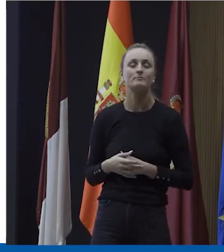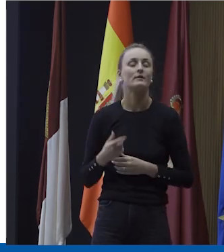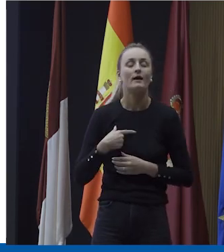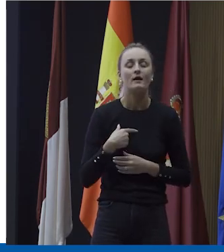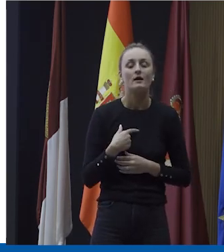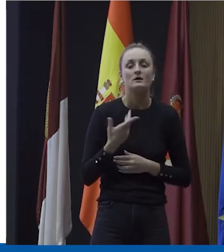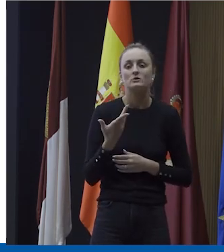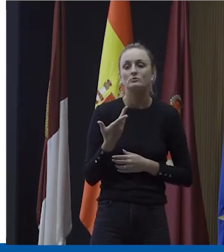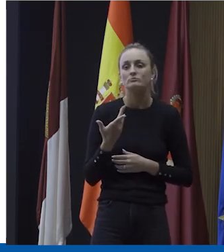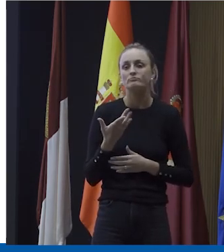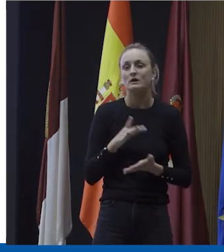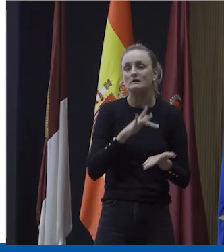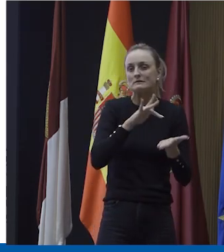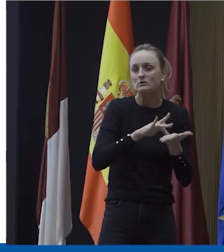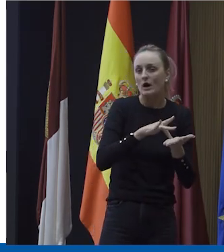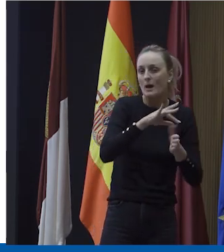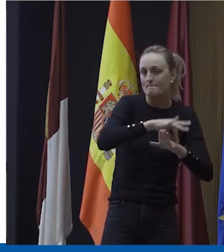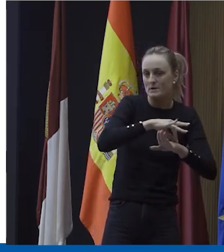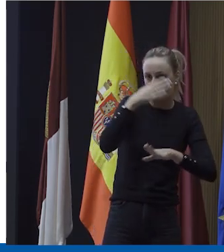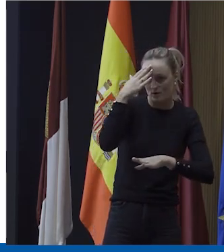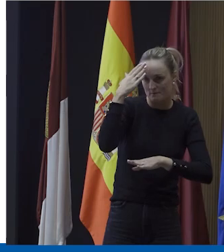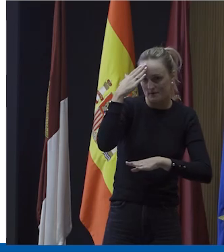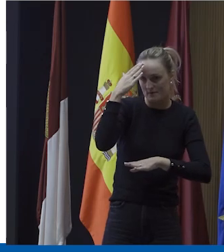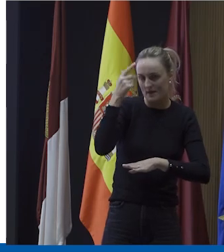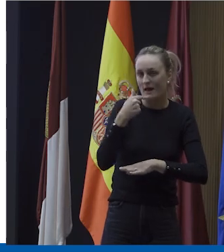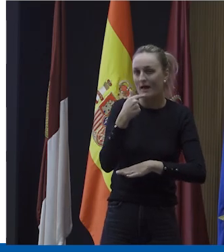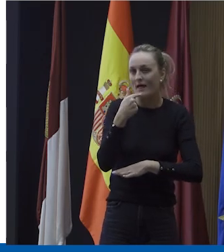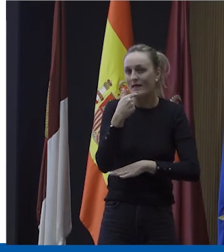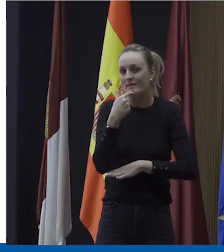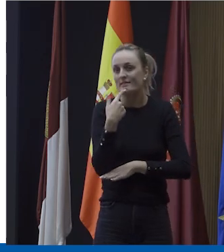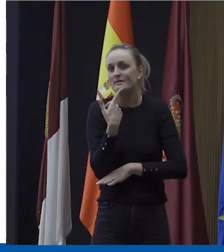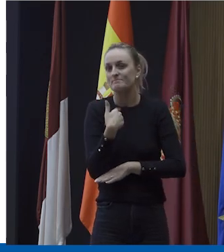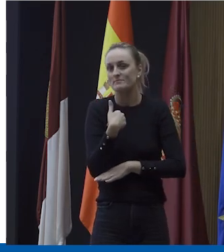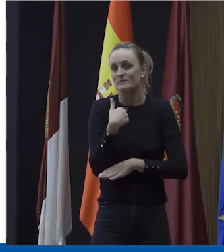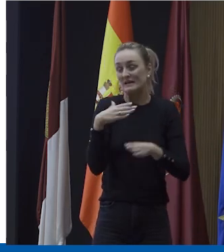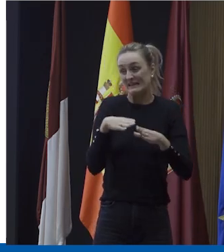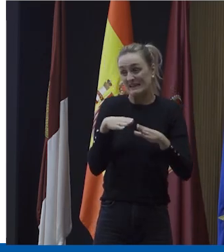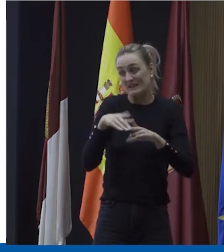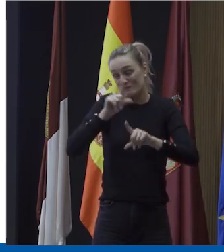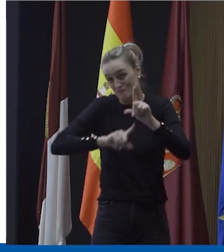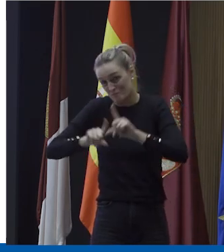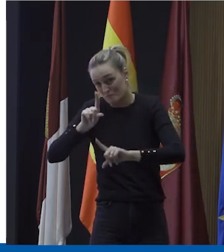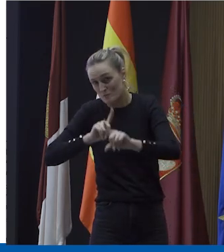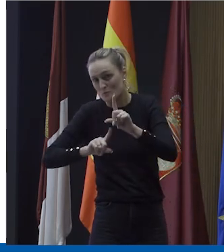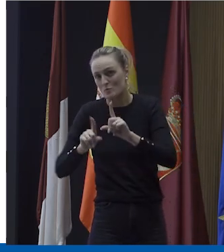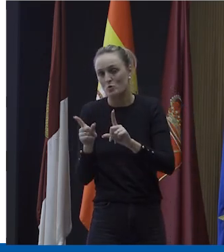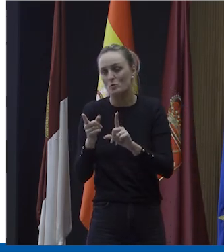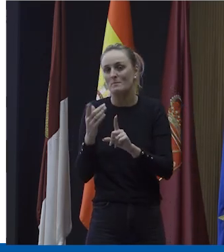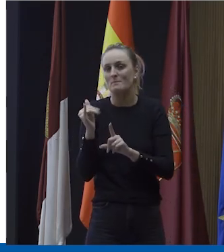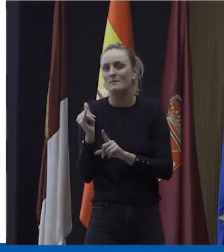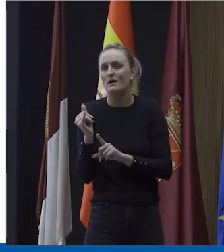vas al médico de cabecera, le dices que tienes alguna disfunción, muchas veces te